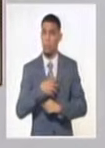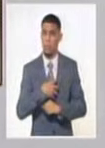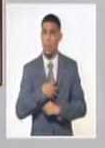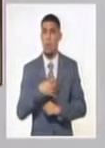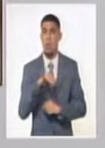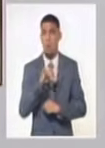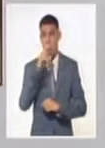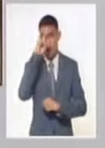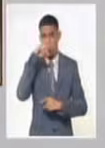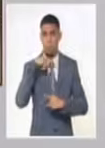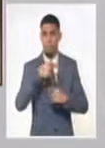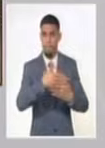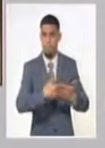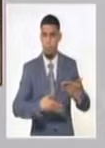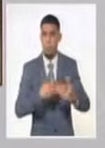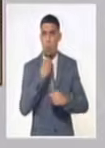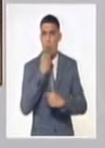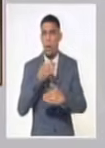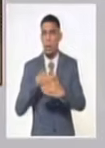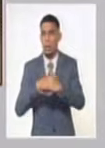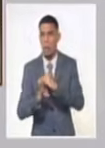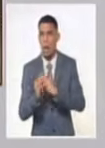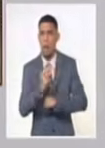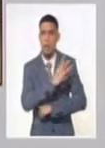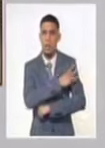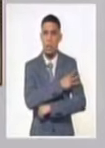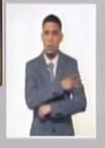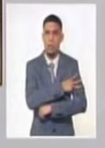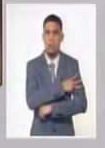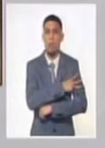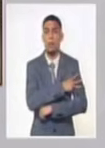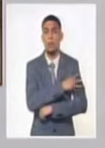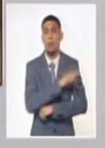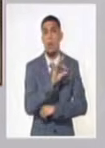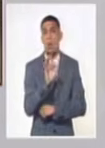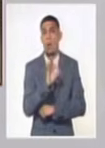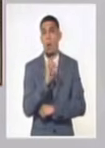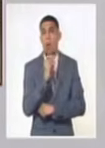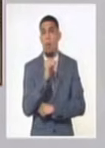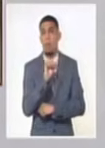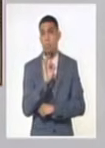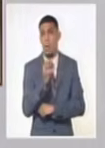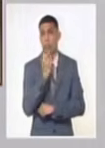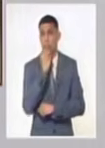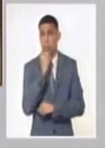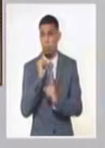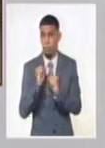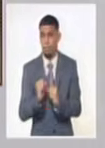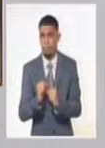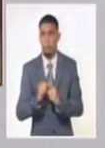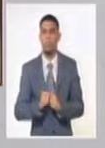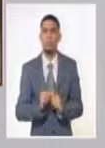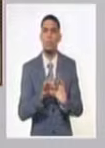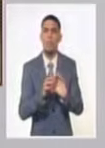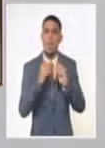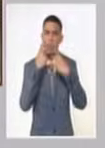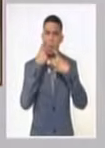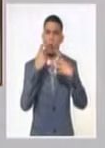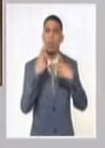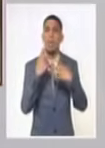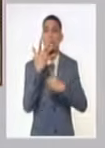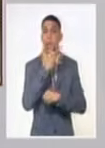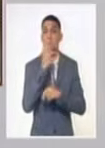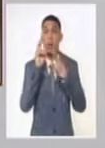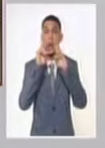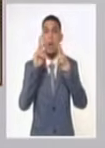también transitar al IPVC, el colegio de IPVC, es decir, es un grado muy importante en la vida de nuestros muchachos y de sus familias,